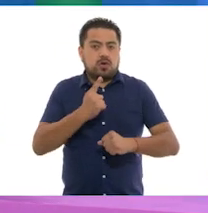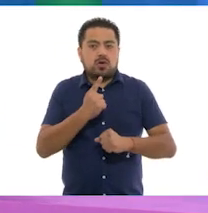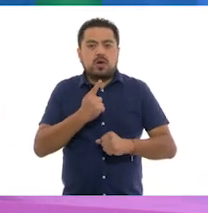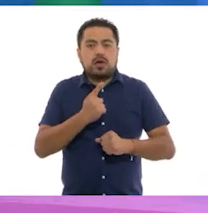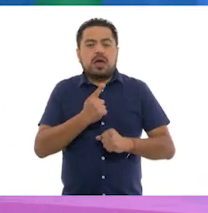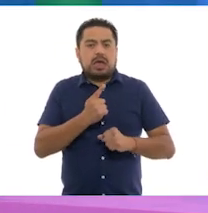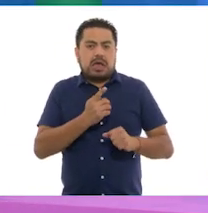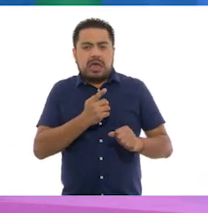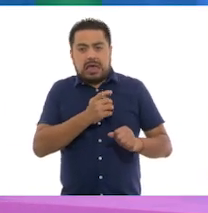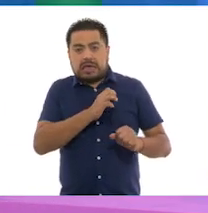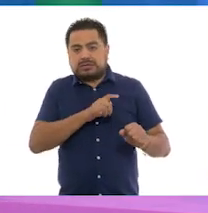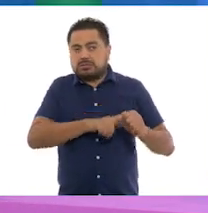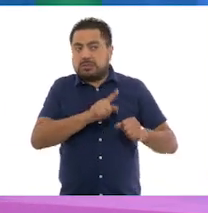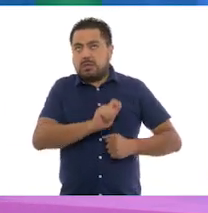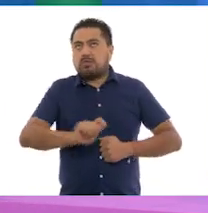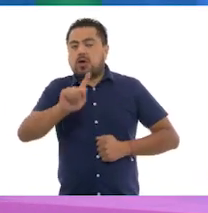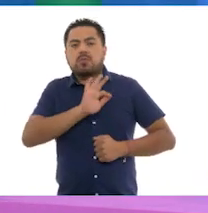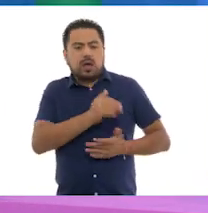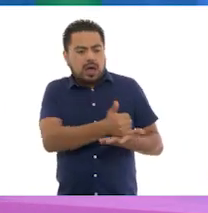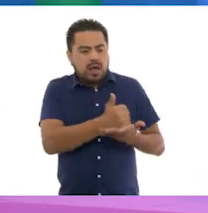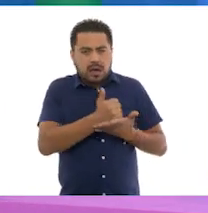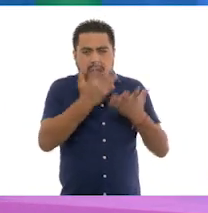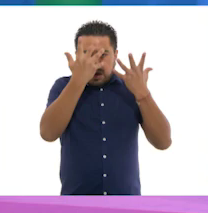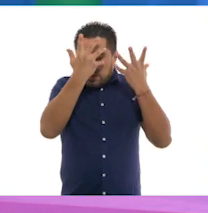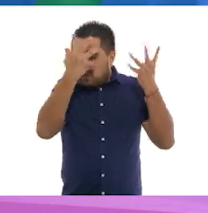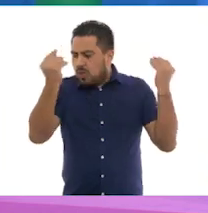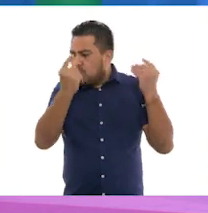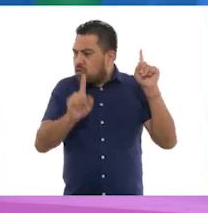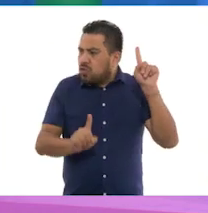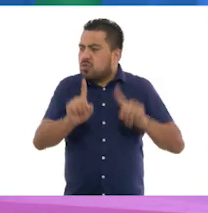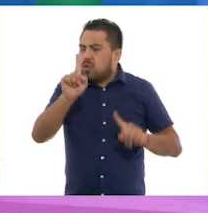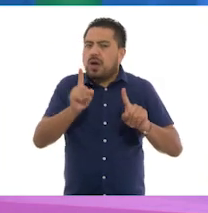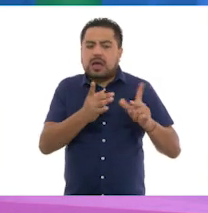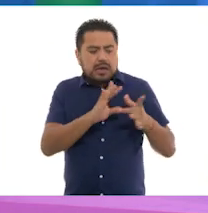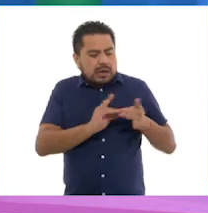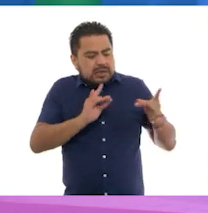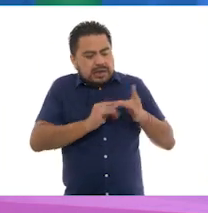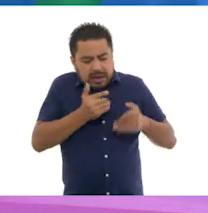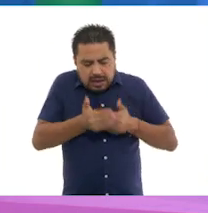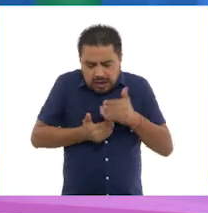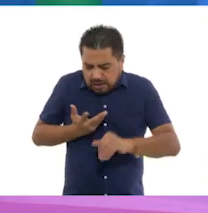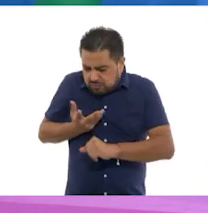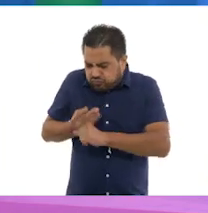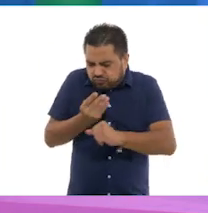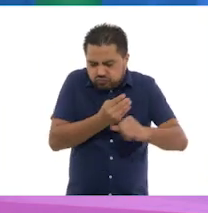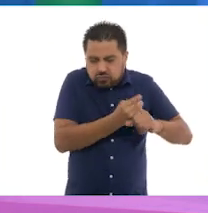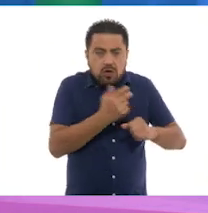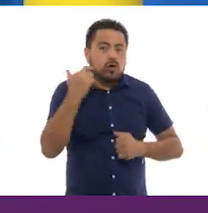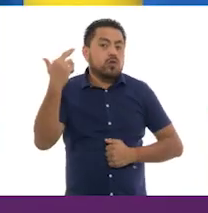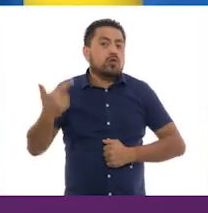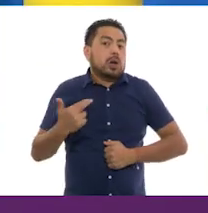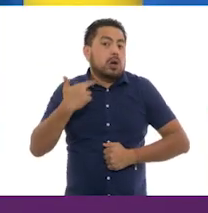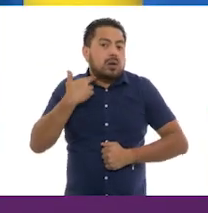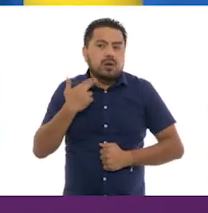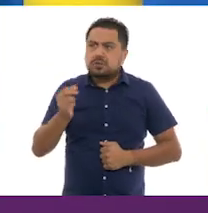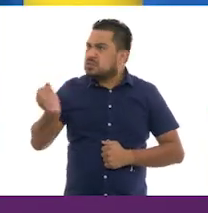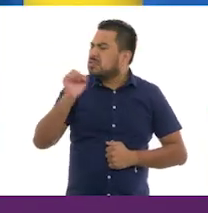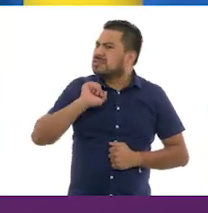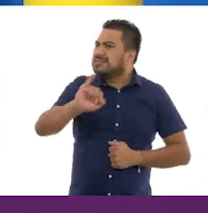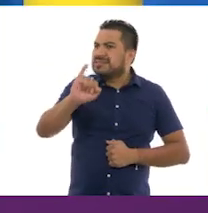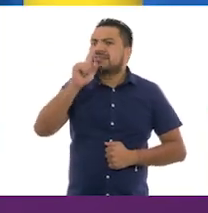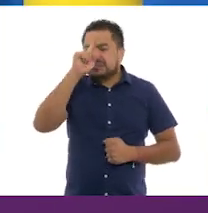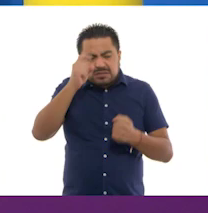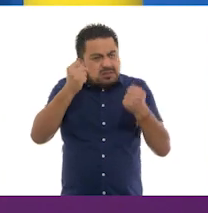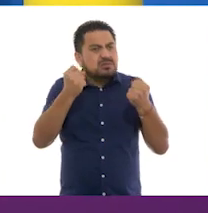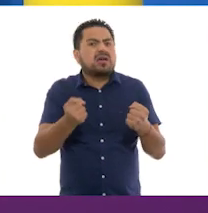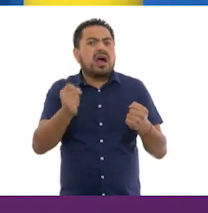especialista. Podría ayudarnos a dispersar nuestras dudas explicando el proceso del diseño y creación de un robot. Sí, y